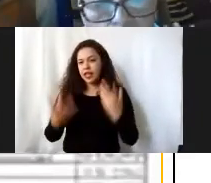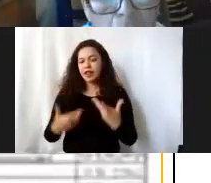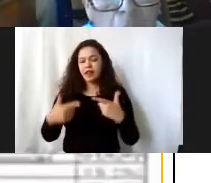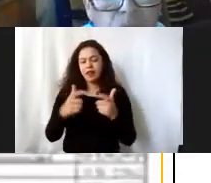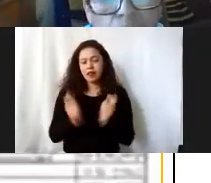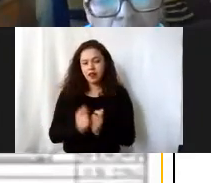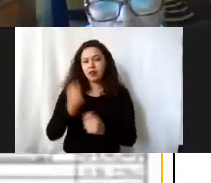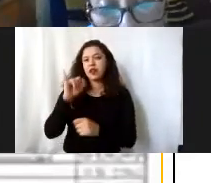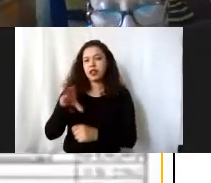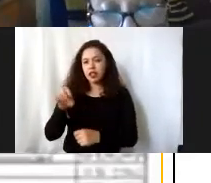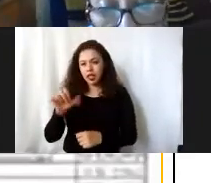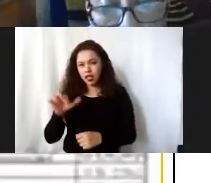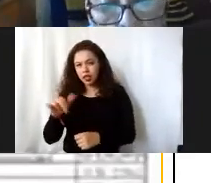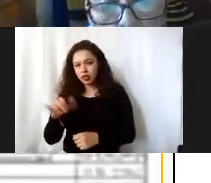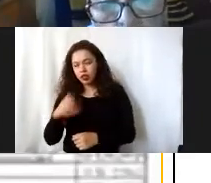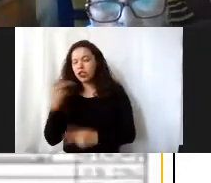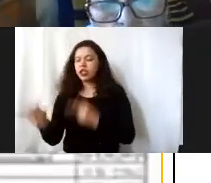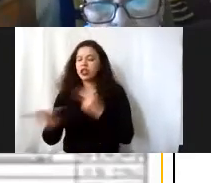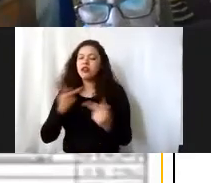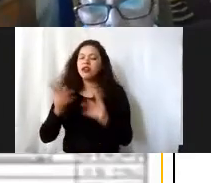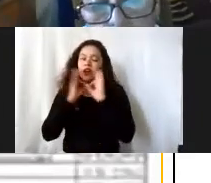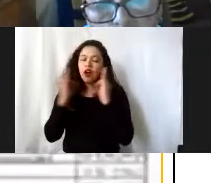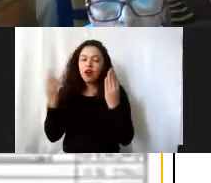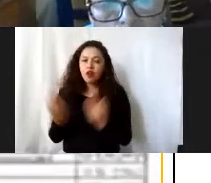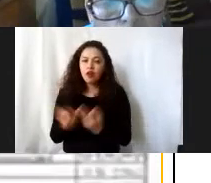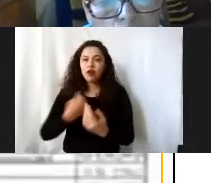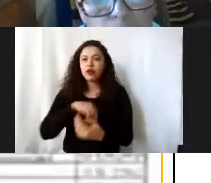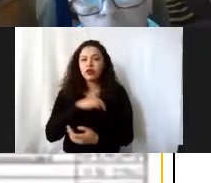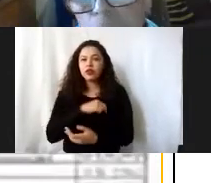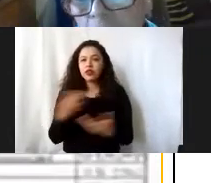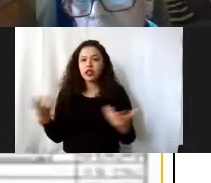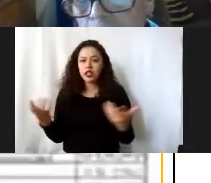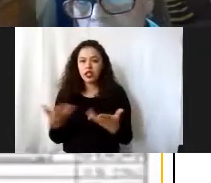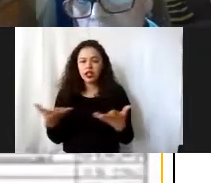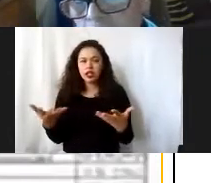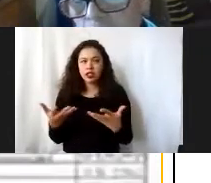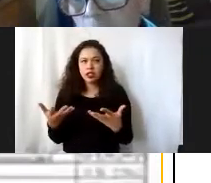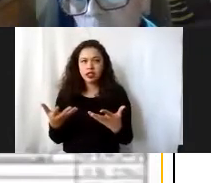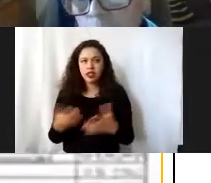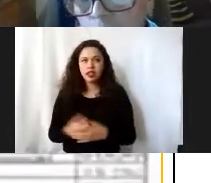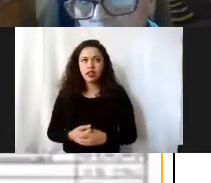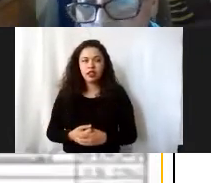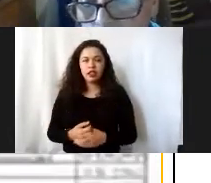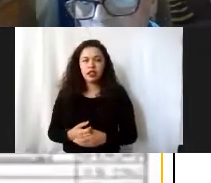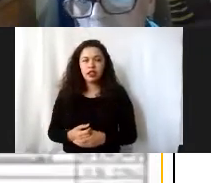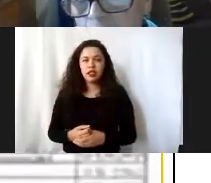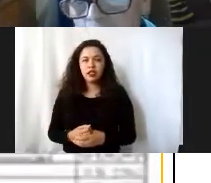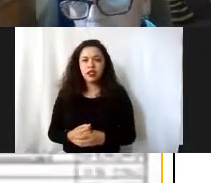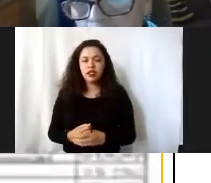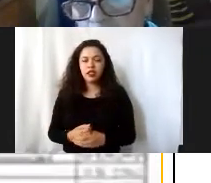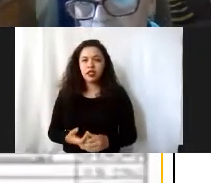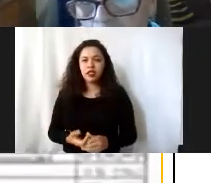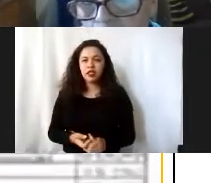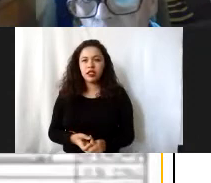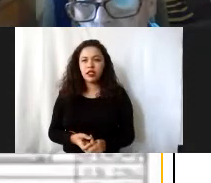indicadoras, las formas de preguntas, cómo los vamos a hacer, ¿sí? ¿Cómo los vamos a hacer?